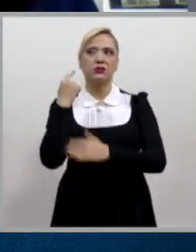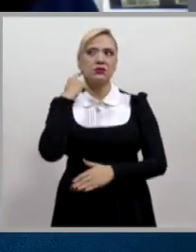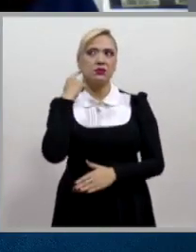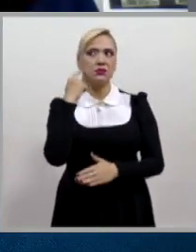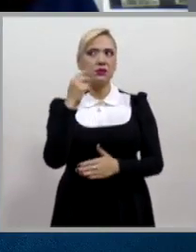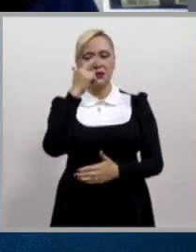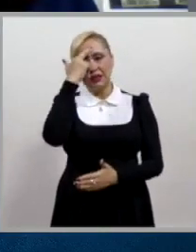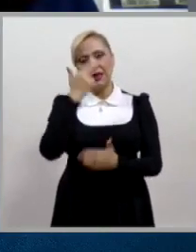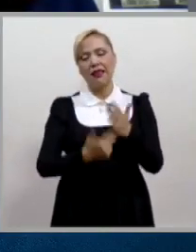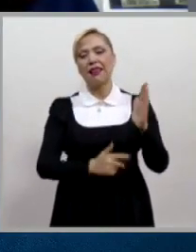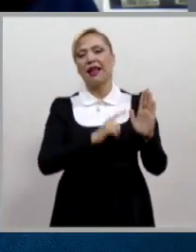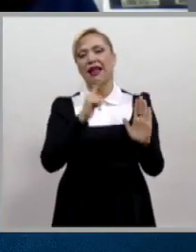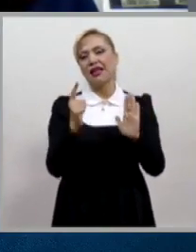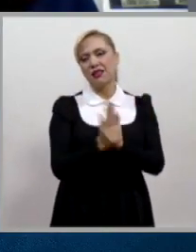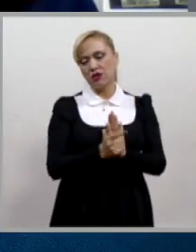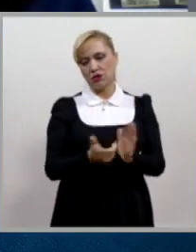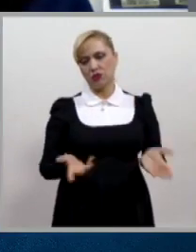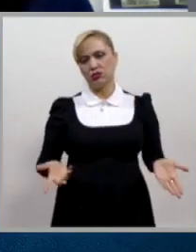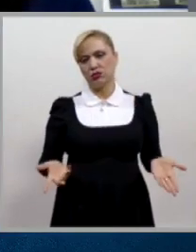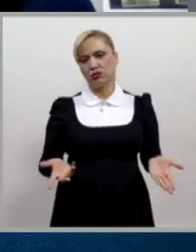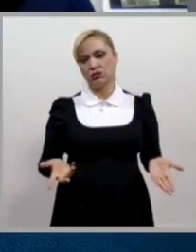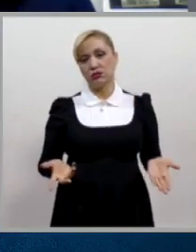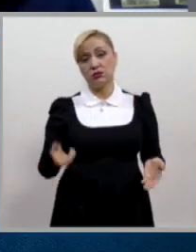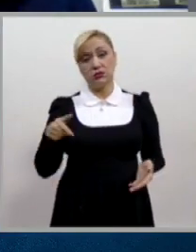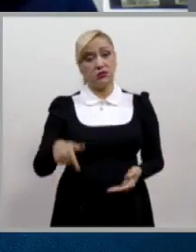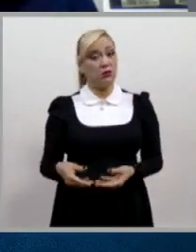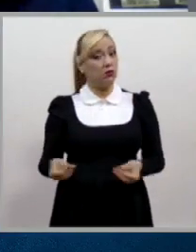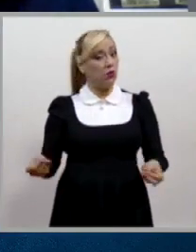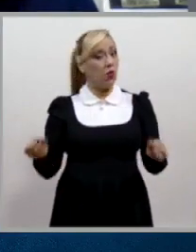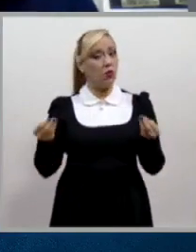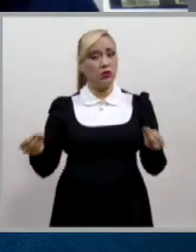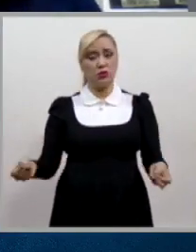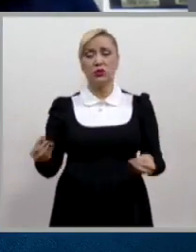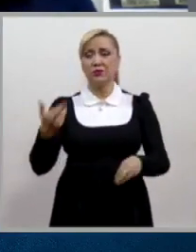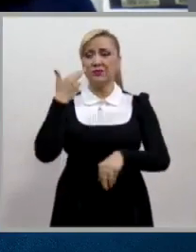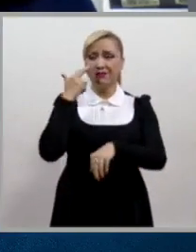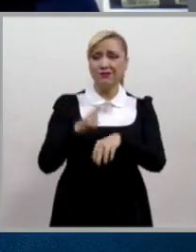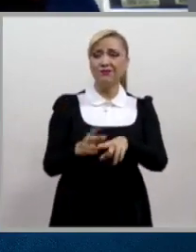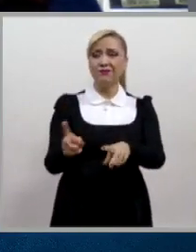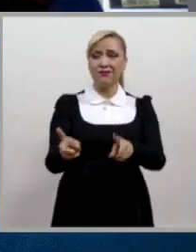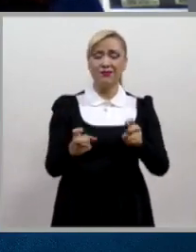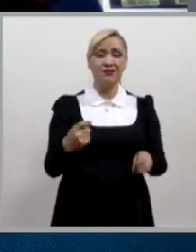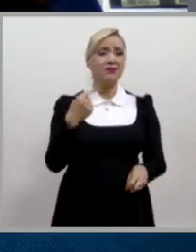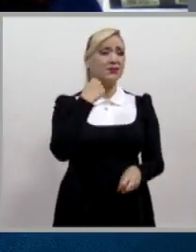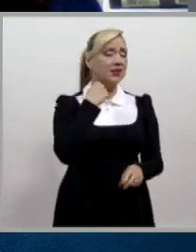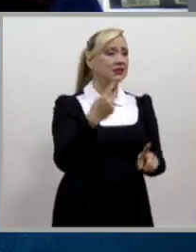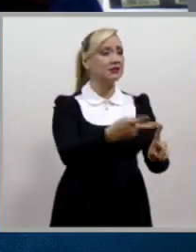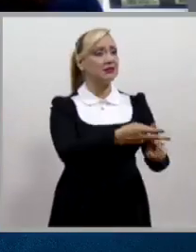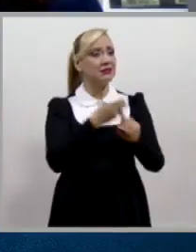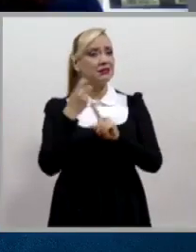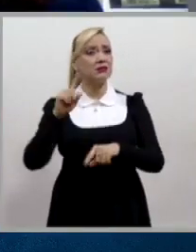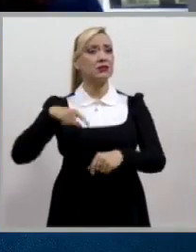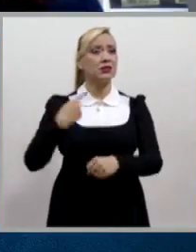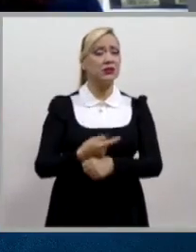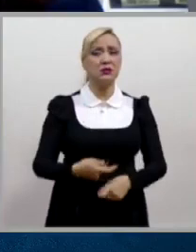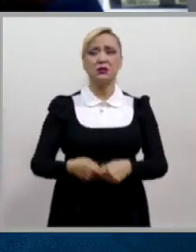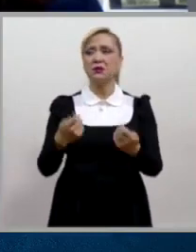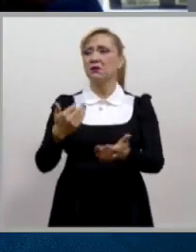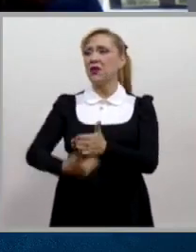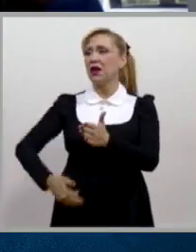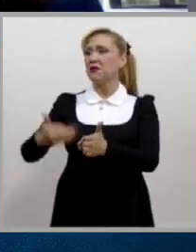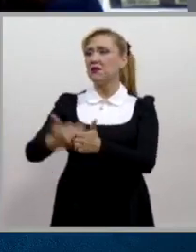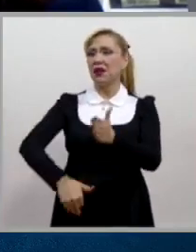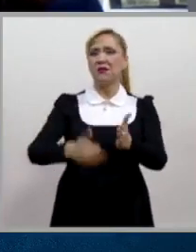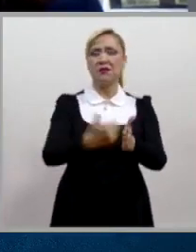ilícitos. Tenemos un problema gravísimo de incremento de la comisión de ilícitos, ¿no? Hay mucho rezago, es cierto, faltan muchos jueces y magistrados, juezas